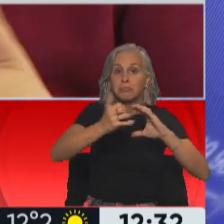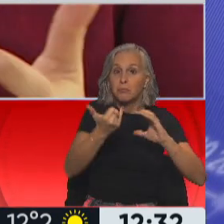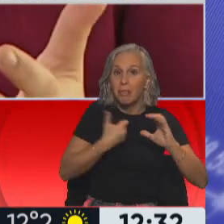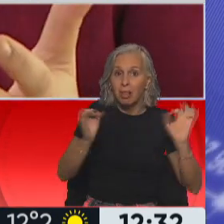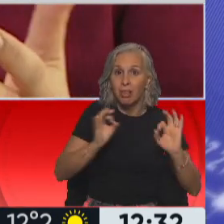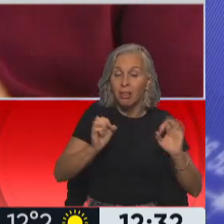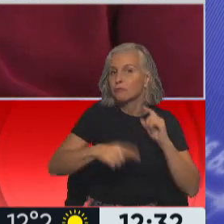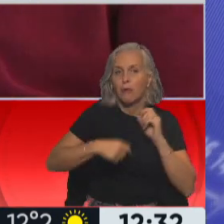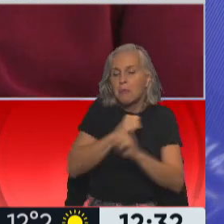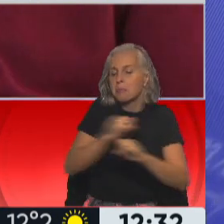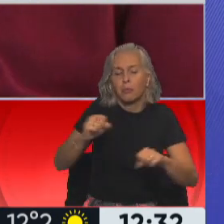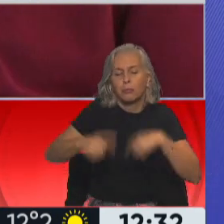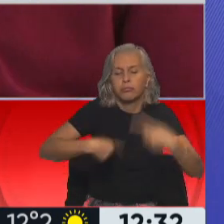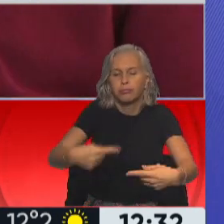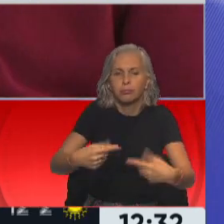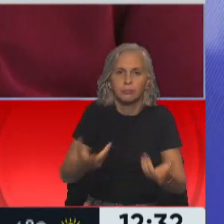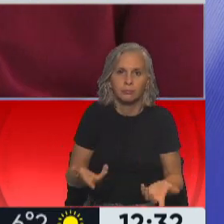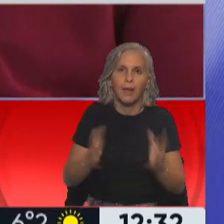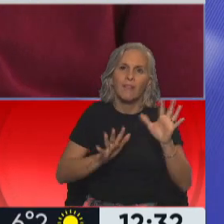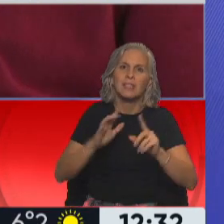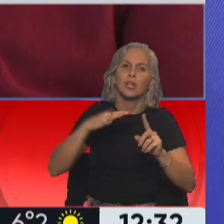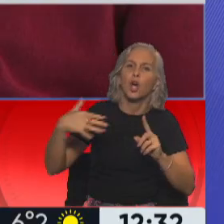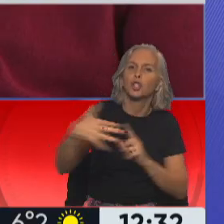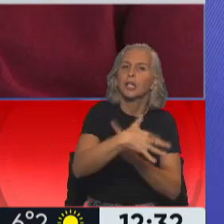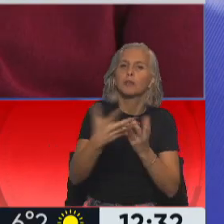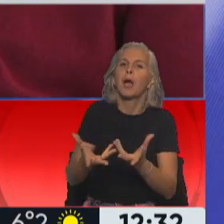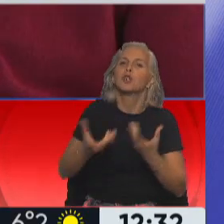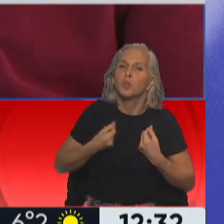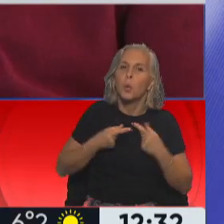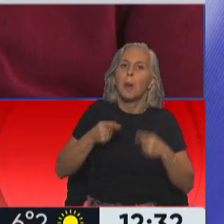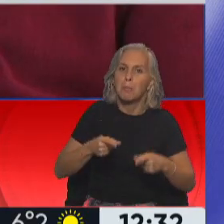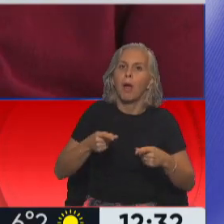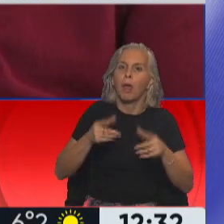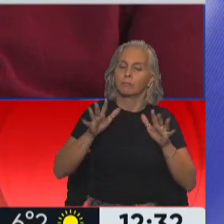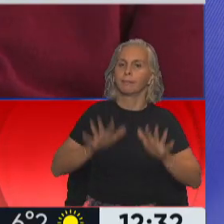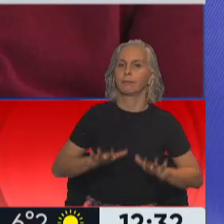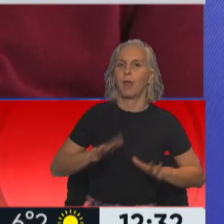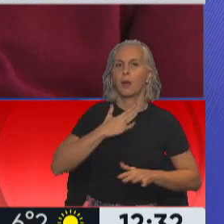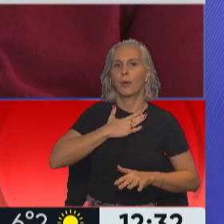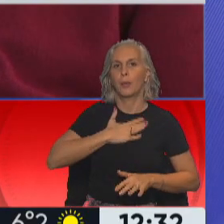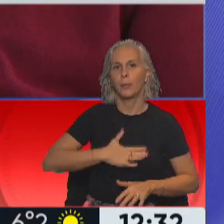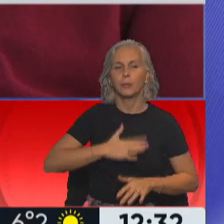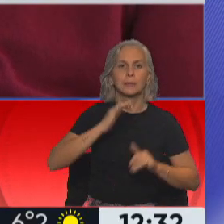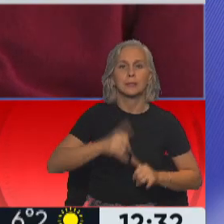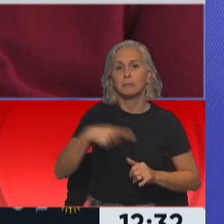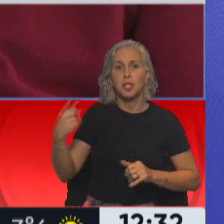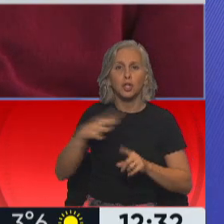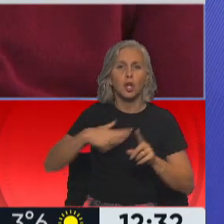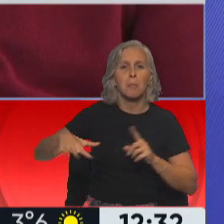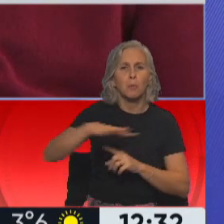Hay contextos que son facilitadores y contextos que son de alguna manera contenedores. Sí, y no siempre es